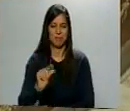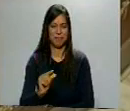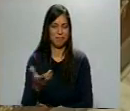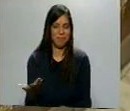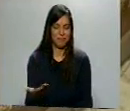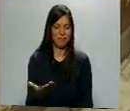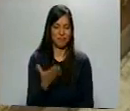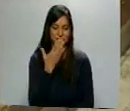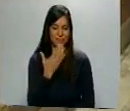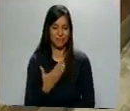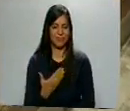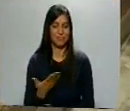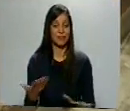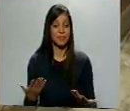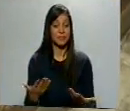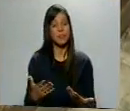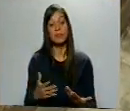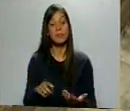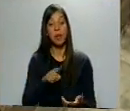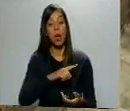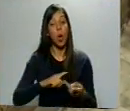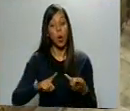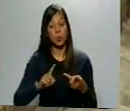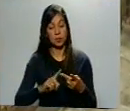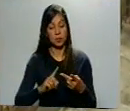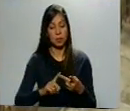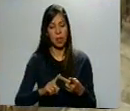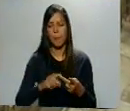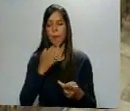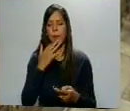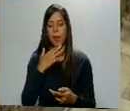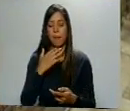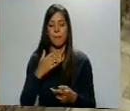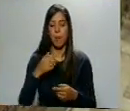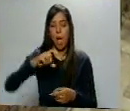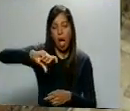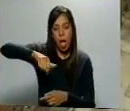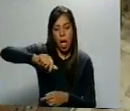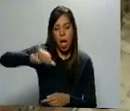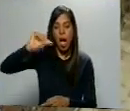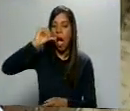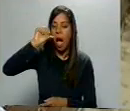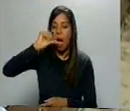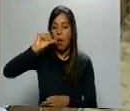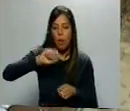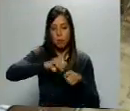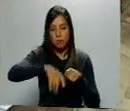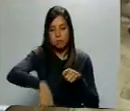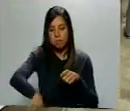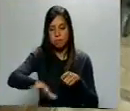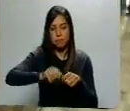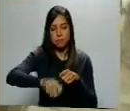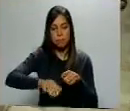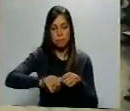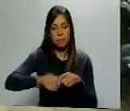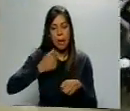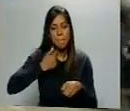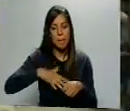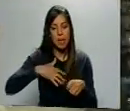ver que revisamos una multa por bote de agua, que es tan importante, nuestros recursos